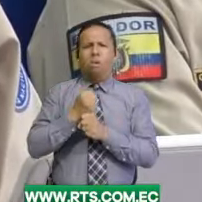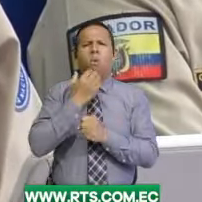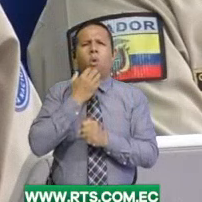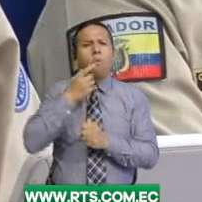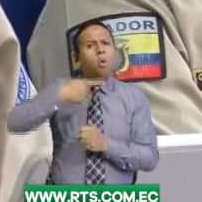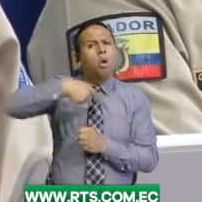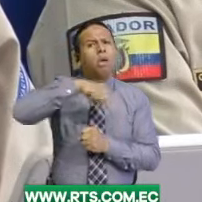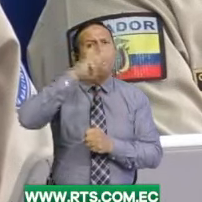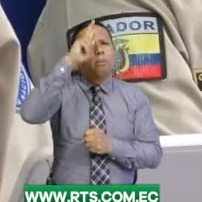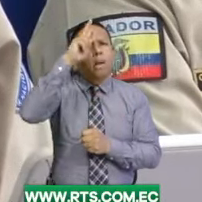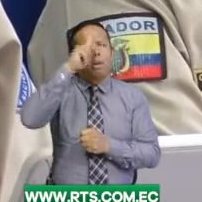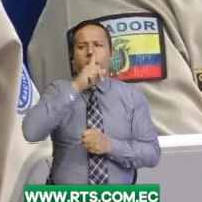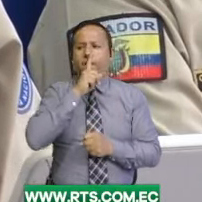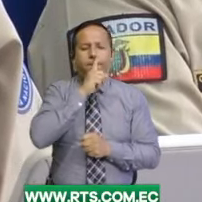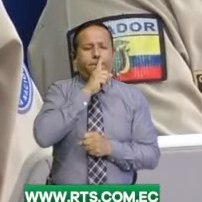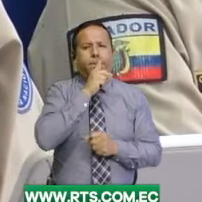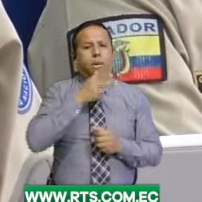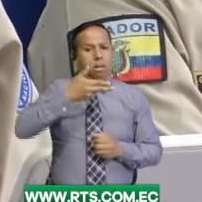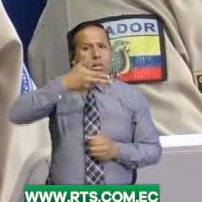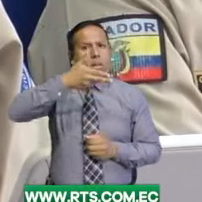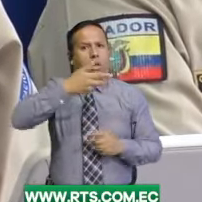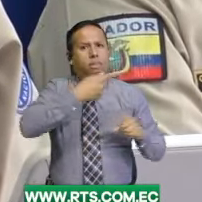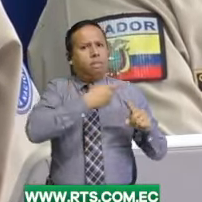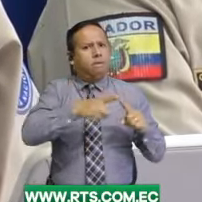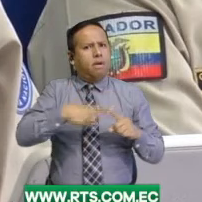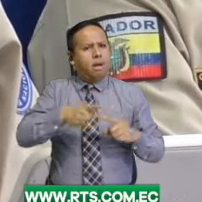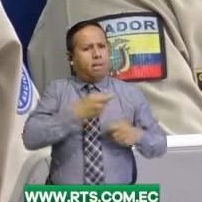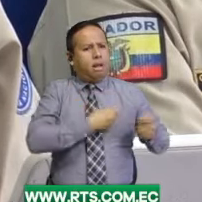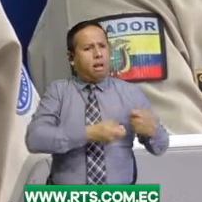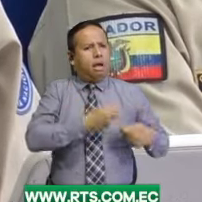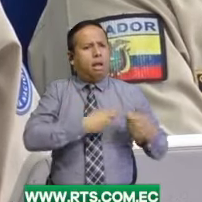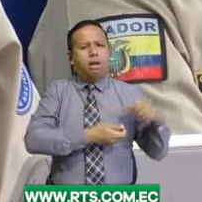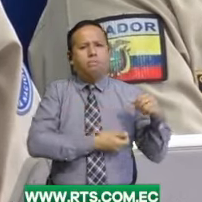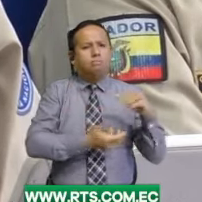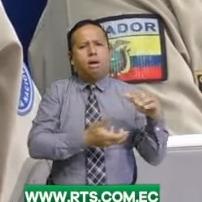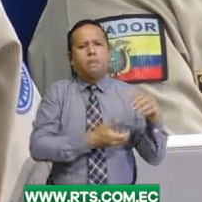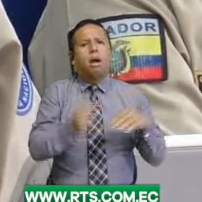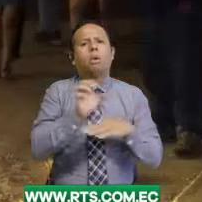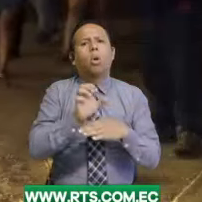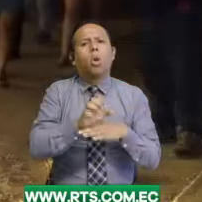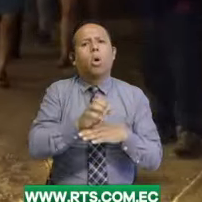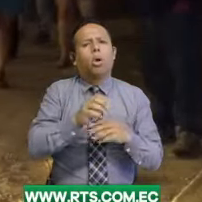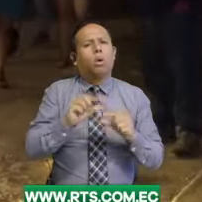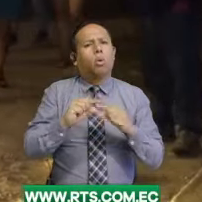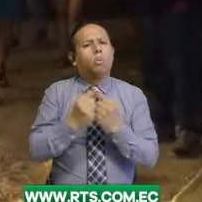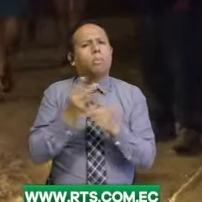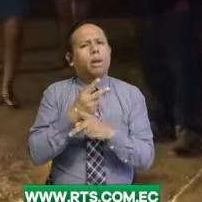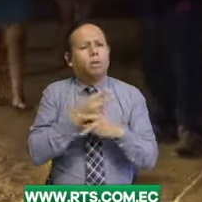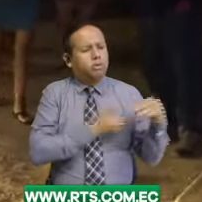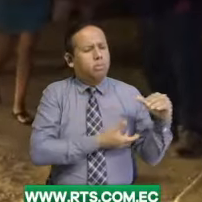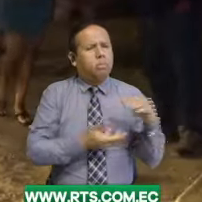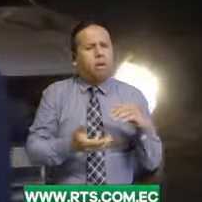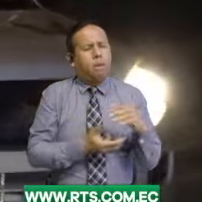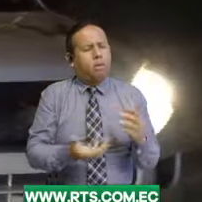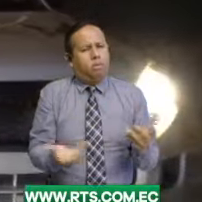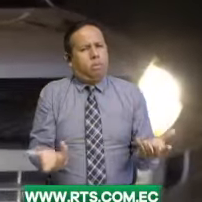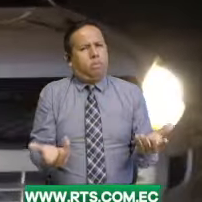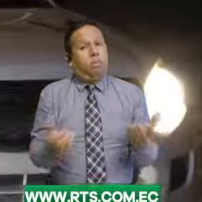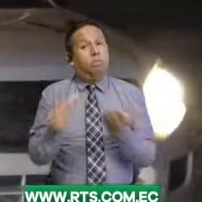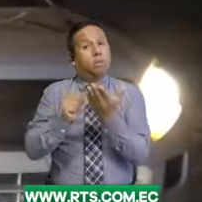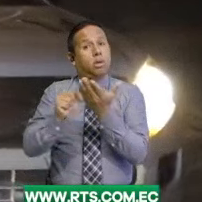vendiendo armamento acá a grupos irregulares de acá del Ecuador. Según el Ministerio del Interior, la reducción de